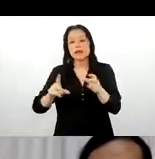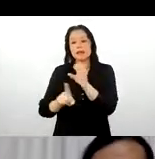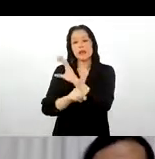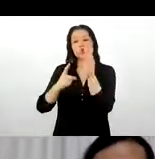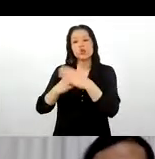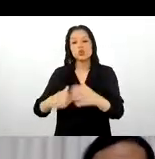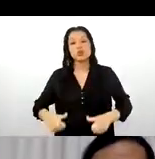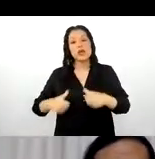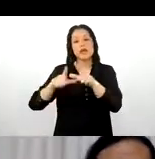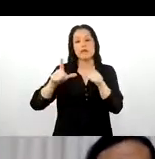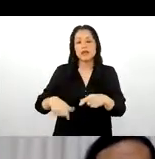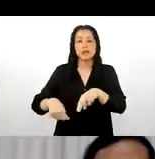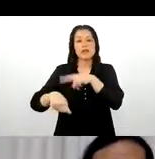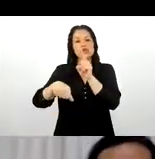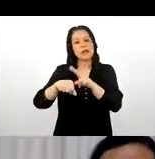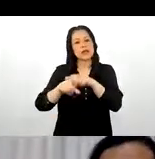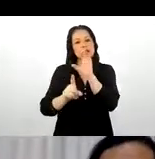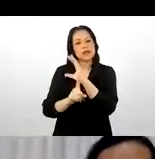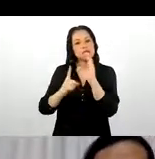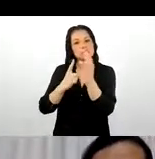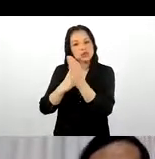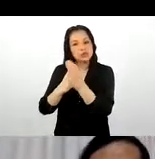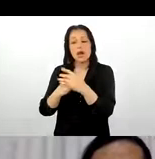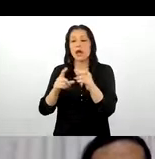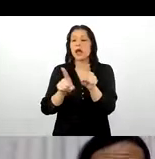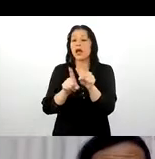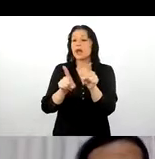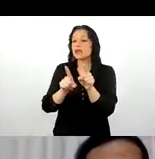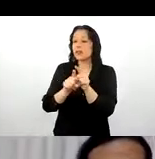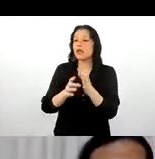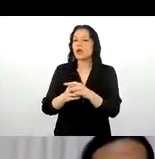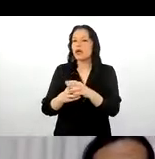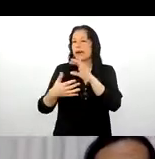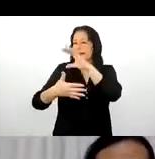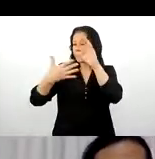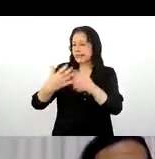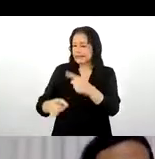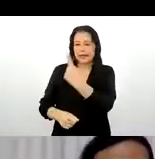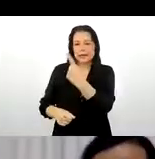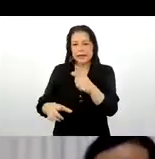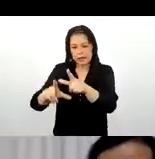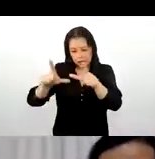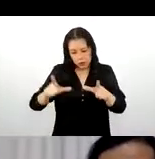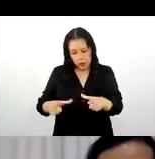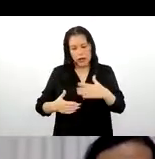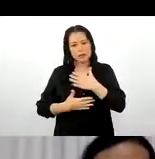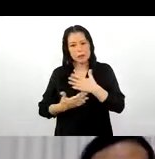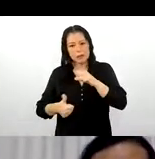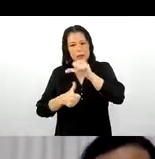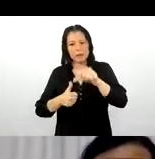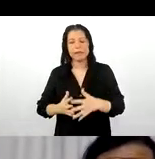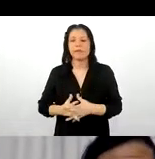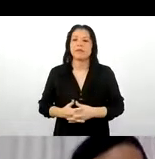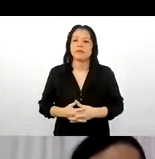viva, naturaleza. Y, claro, con la particularidad que tiene cada uno de estos emprendimientos. Tenemos